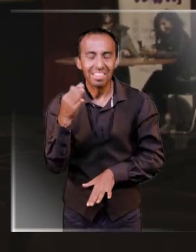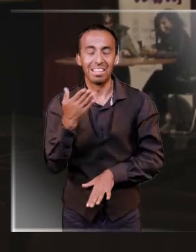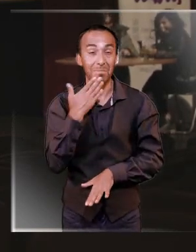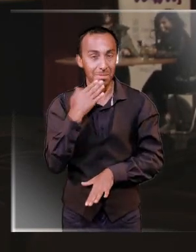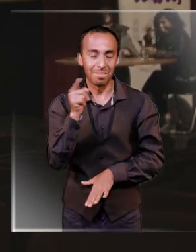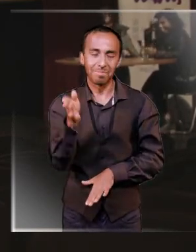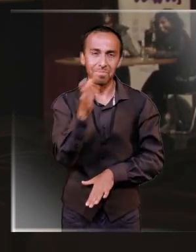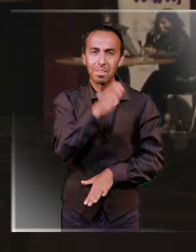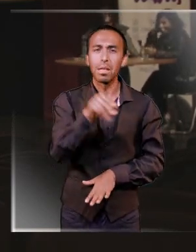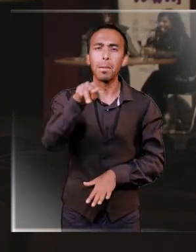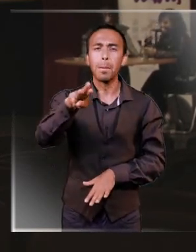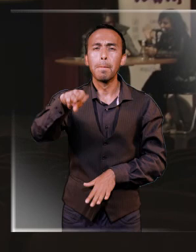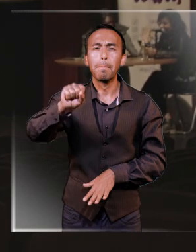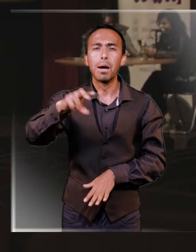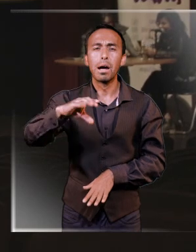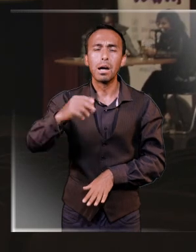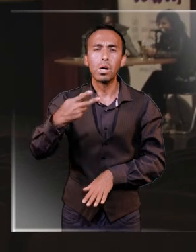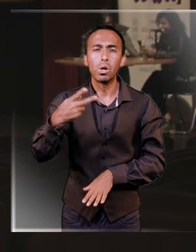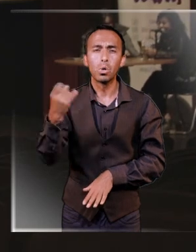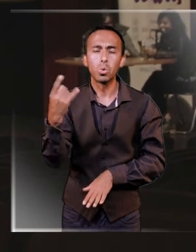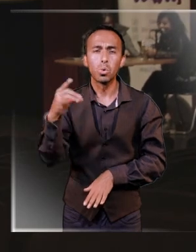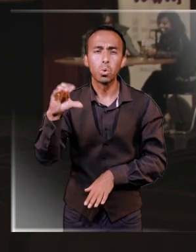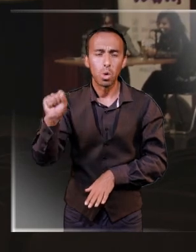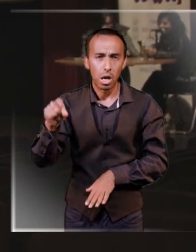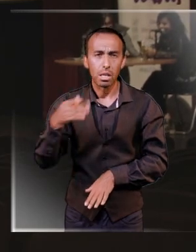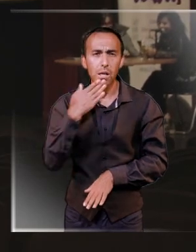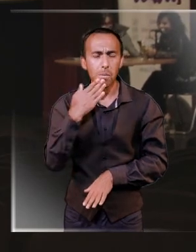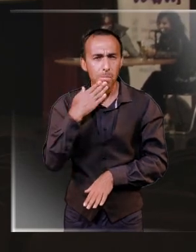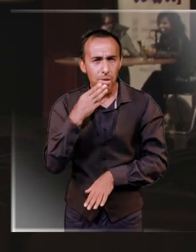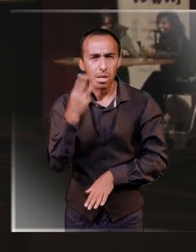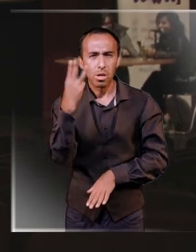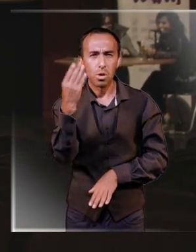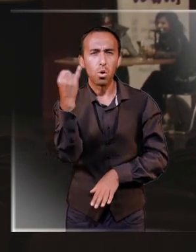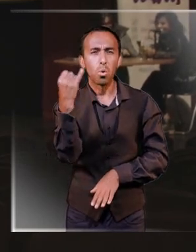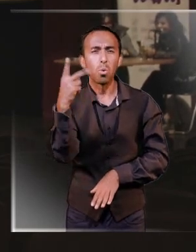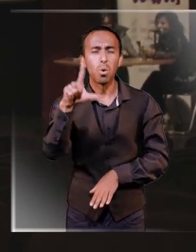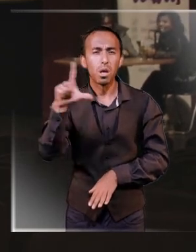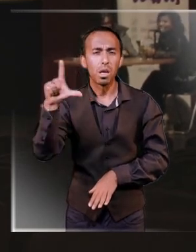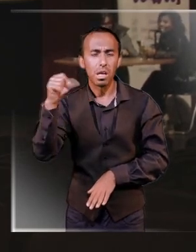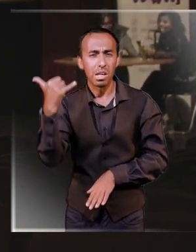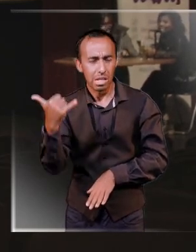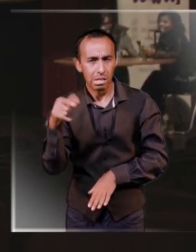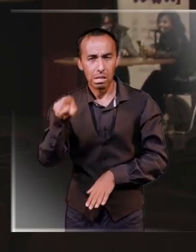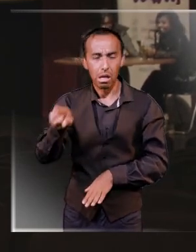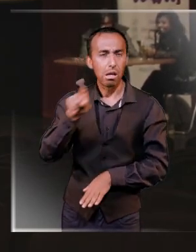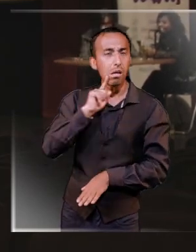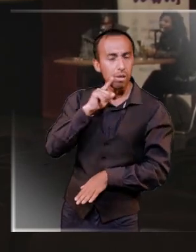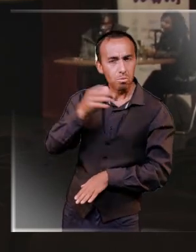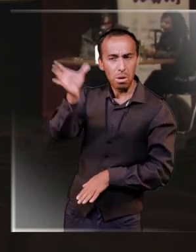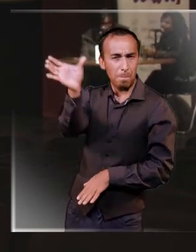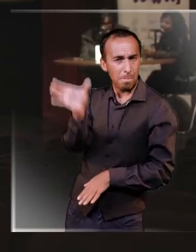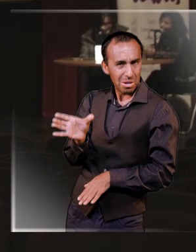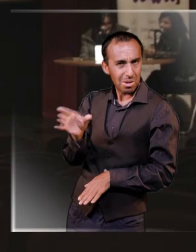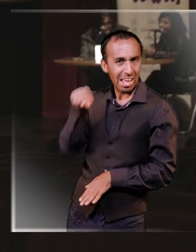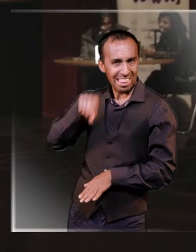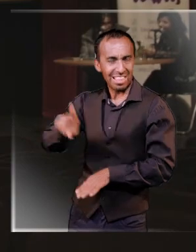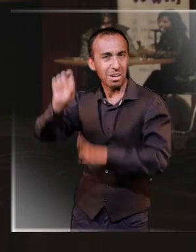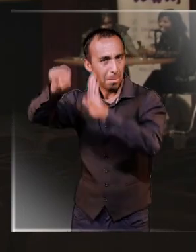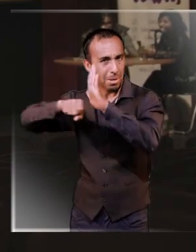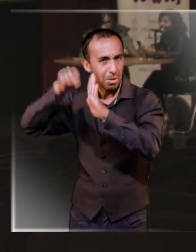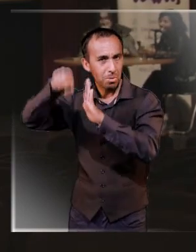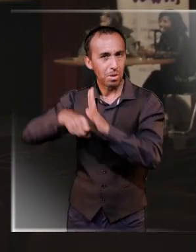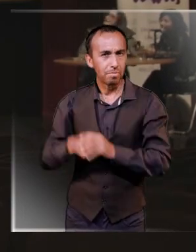excelente antecedente y dato. Bueno, en Machuca interpreta a Guillermo, a Willy, un comerciante ambulante que es además el padre